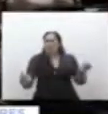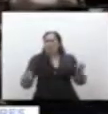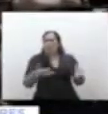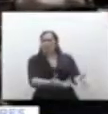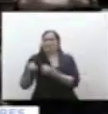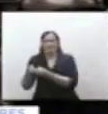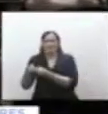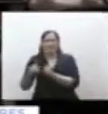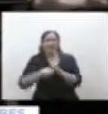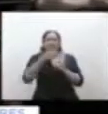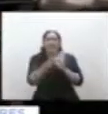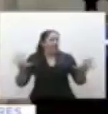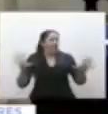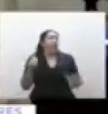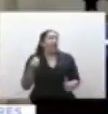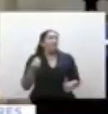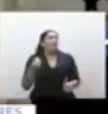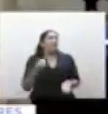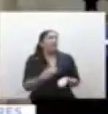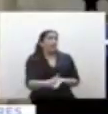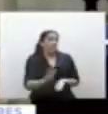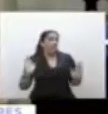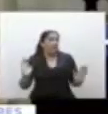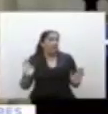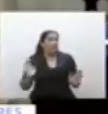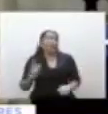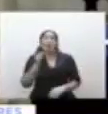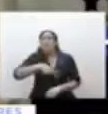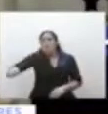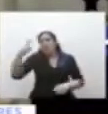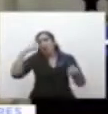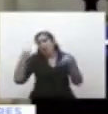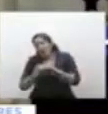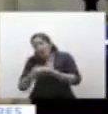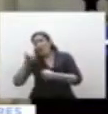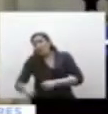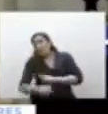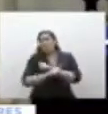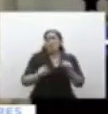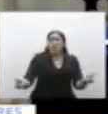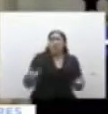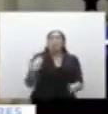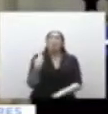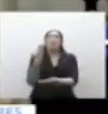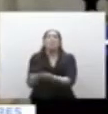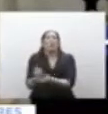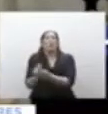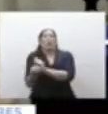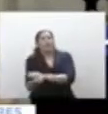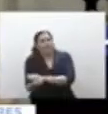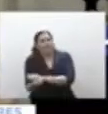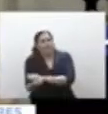a las mujeres, niñas y personas con capacidad de gestar a someterse a abortos clandestinos e inseguros, declaró